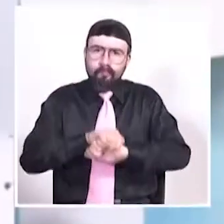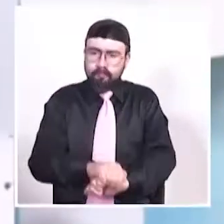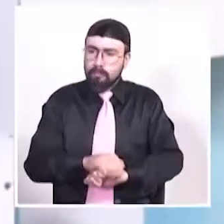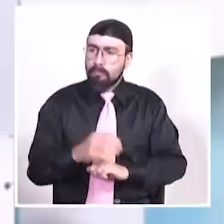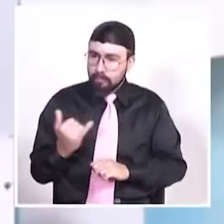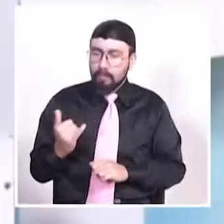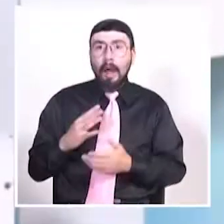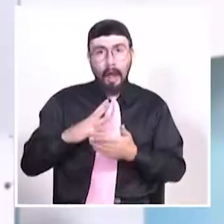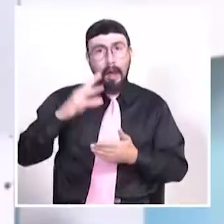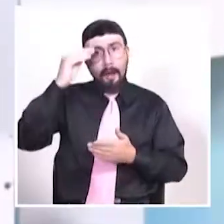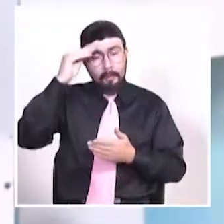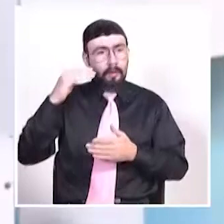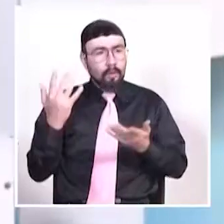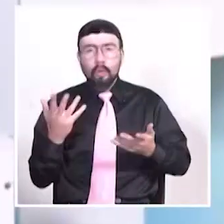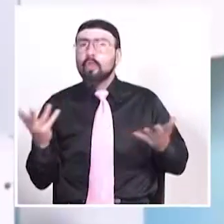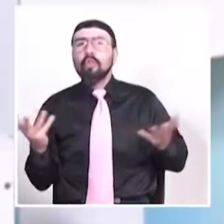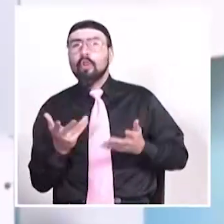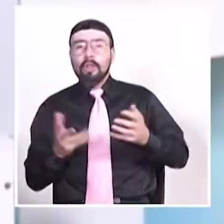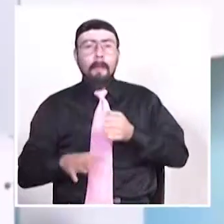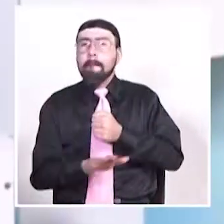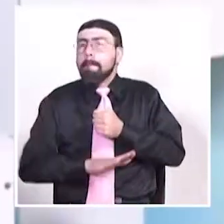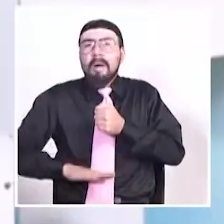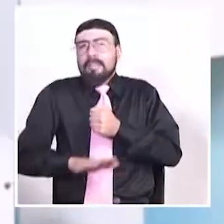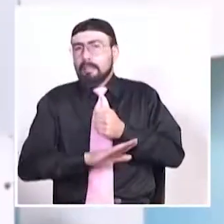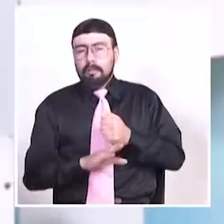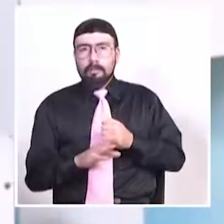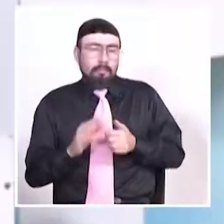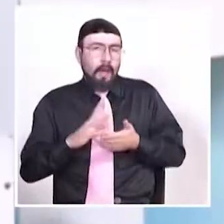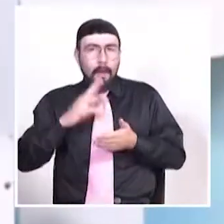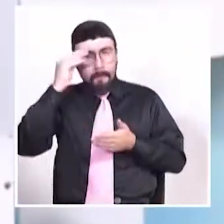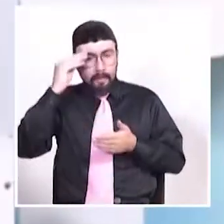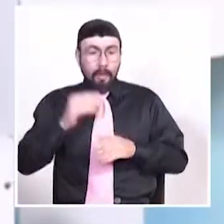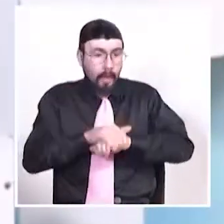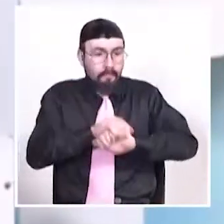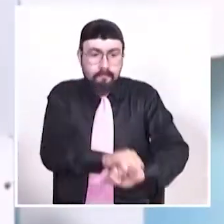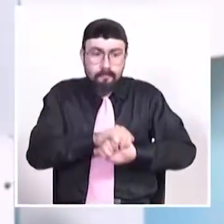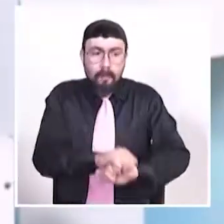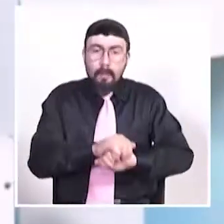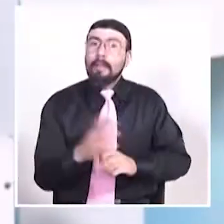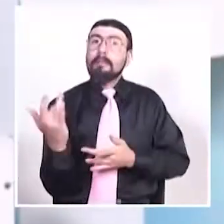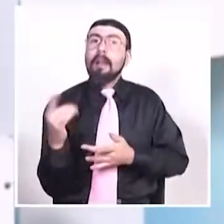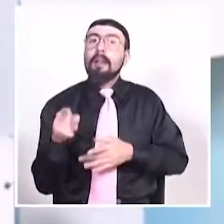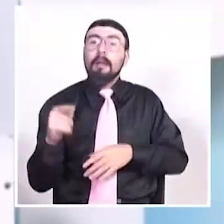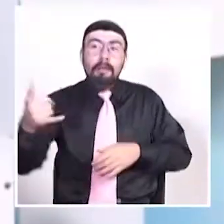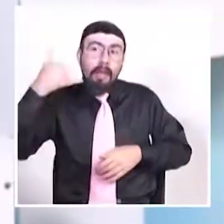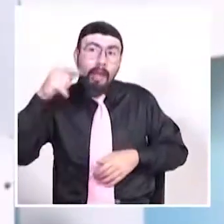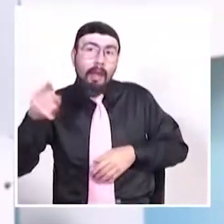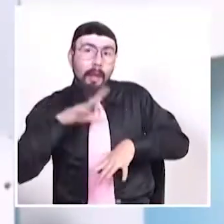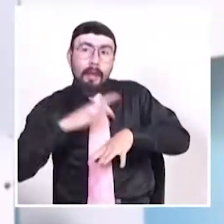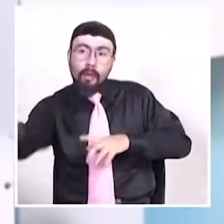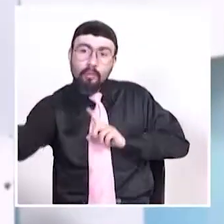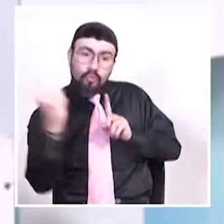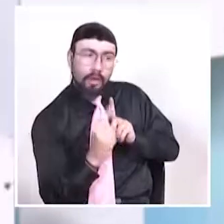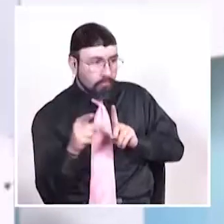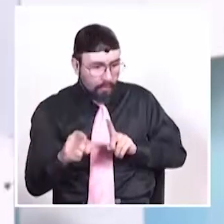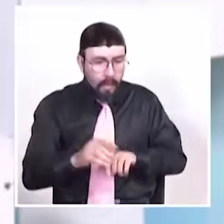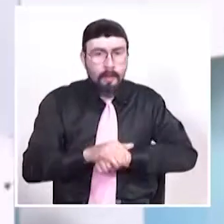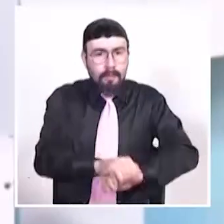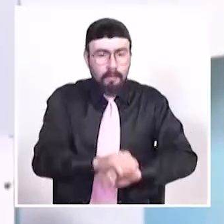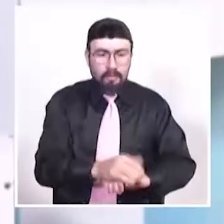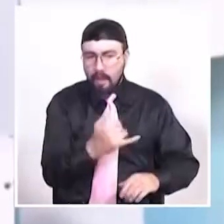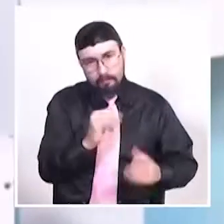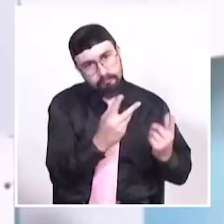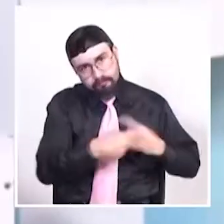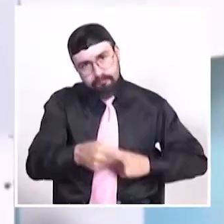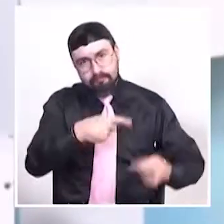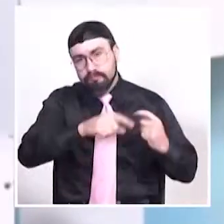aprenden eso, aprenden las partes básicas de la reanimación, mientras llega de pronto el equipo especializado y los pueden